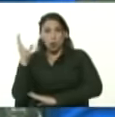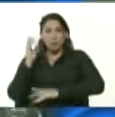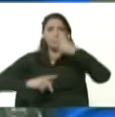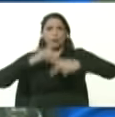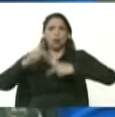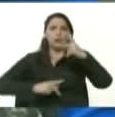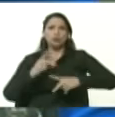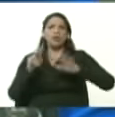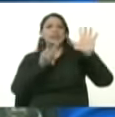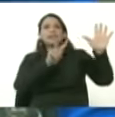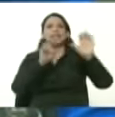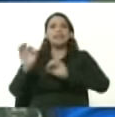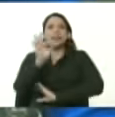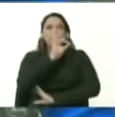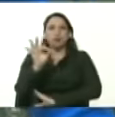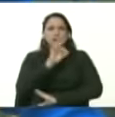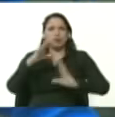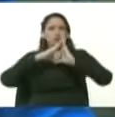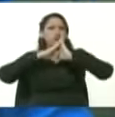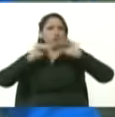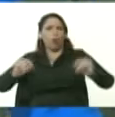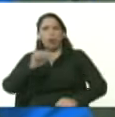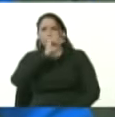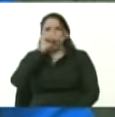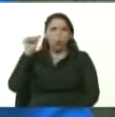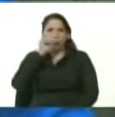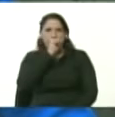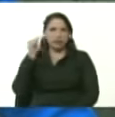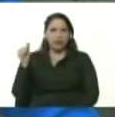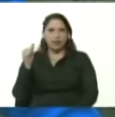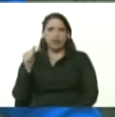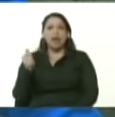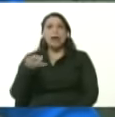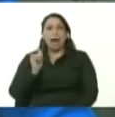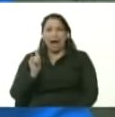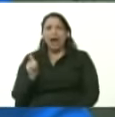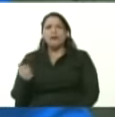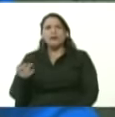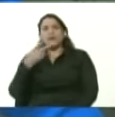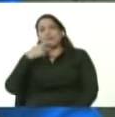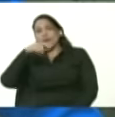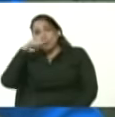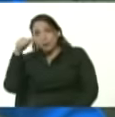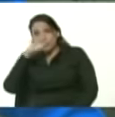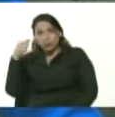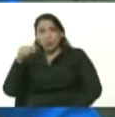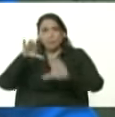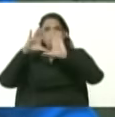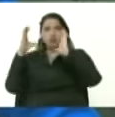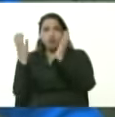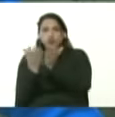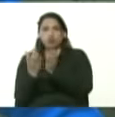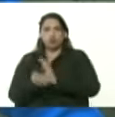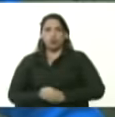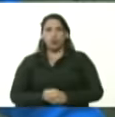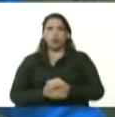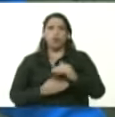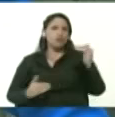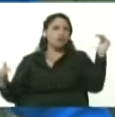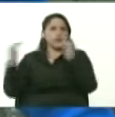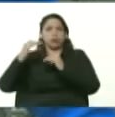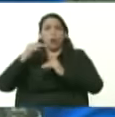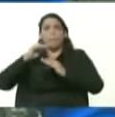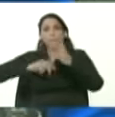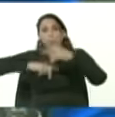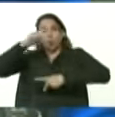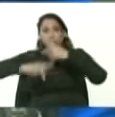el 70% de toda la cocaína que se consume en el mundo, incrementando su producción en el